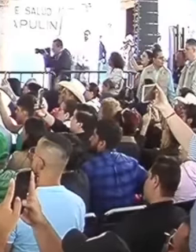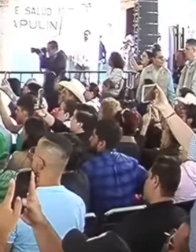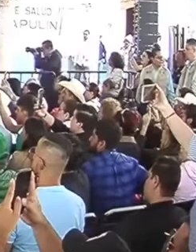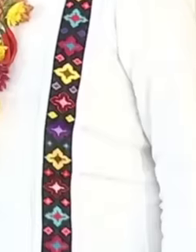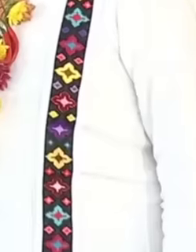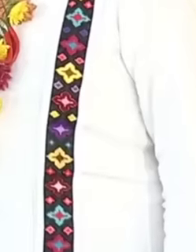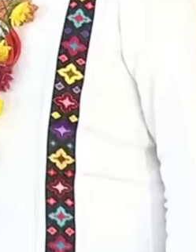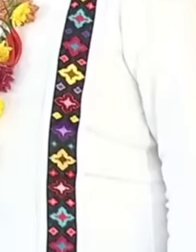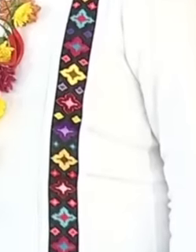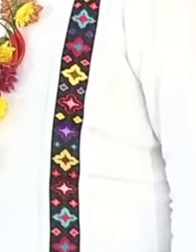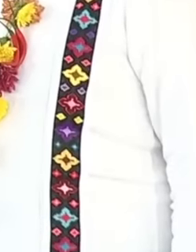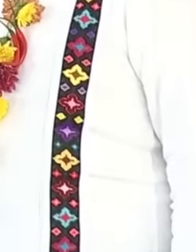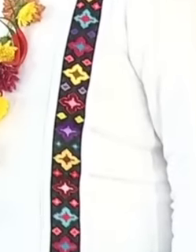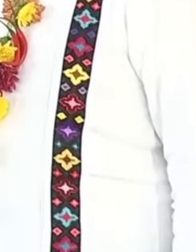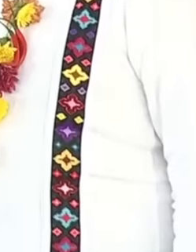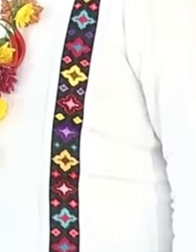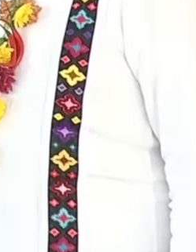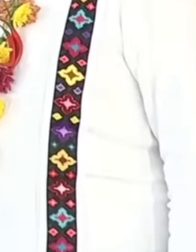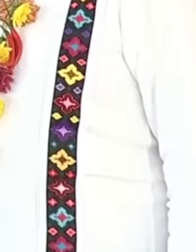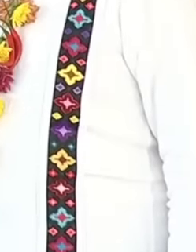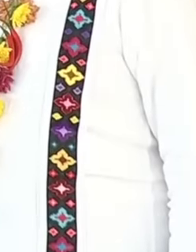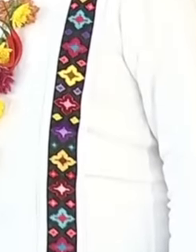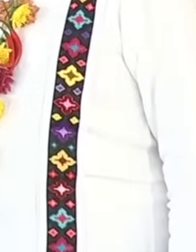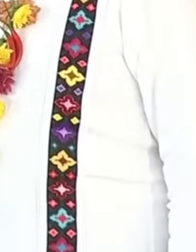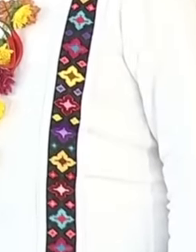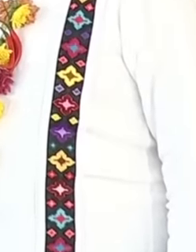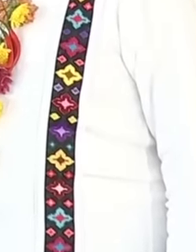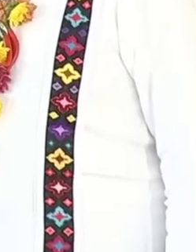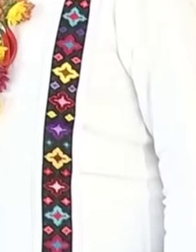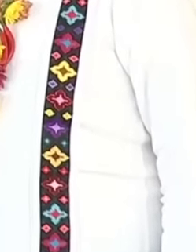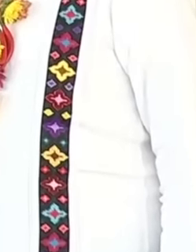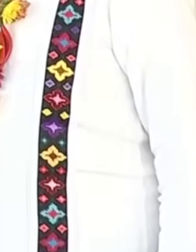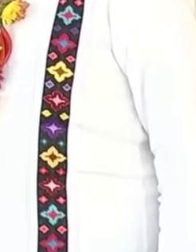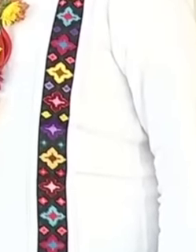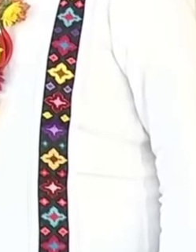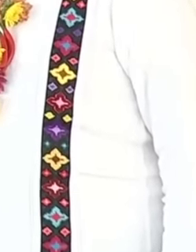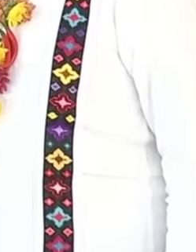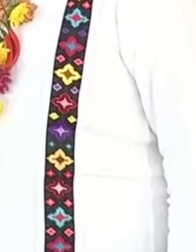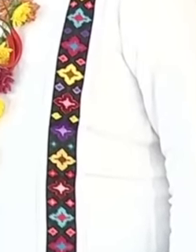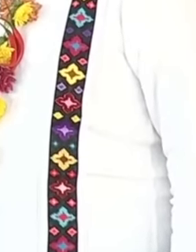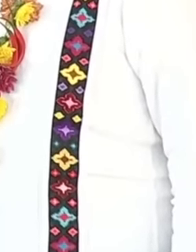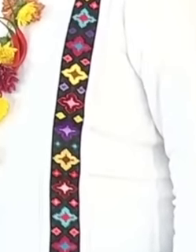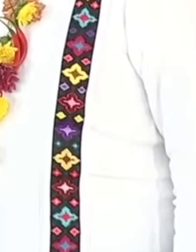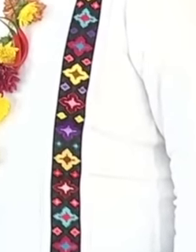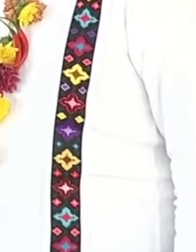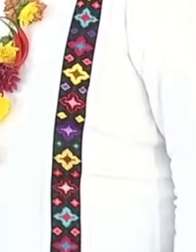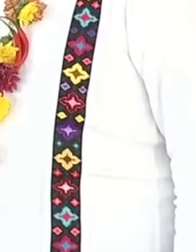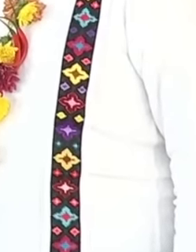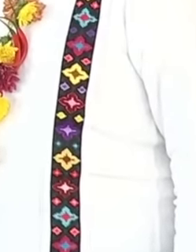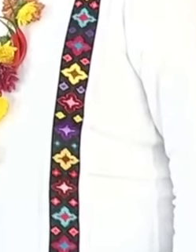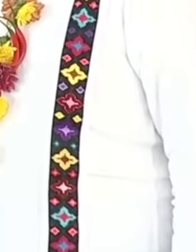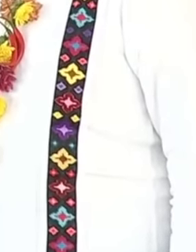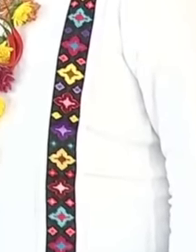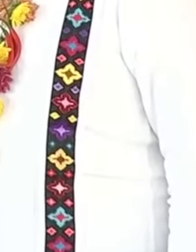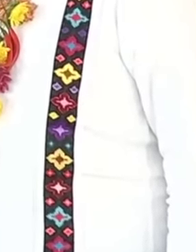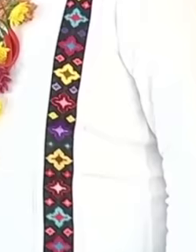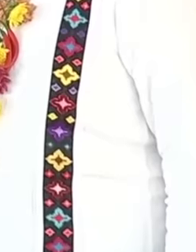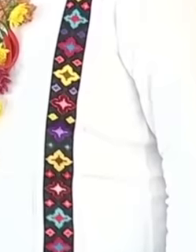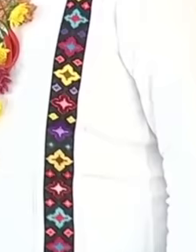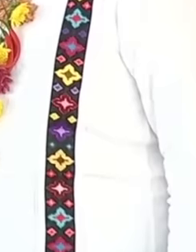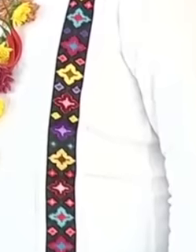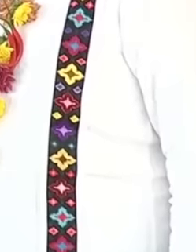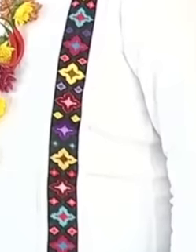intervenir, y solo así el pueblo se calmó. Vamos a dejar que hable el gobernador de Jalisco. ¿Les